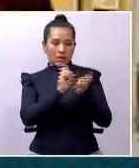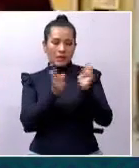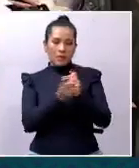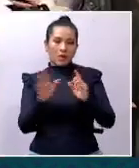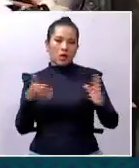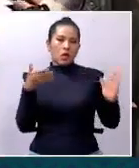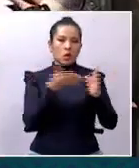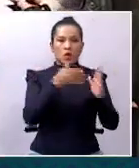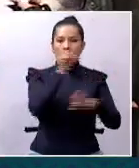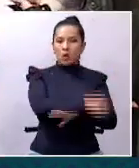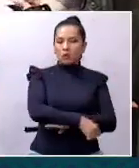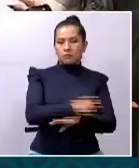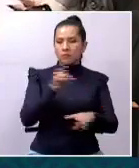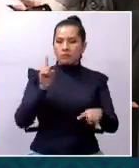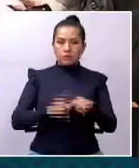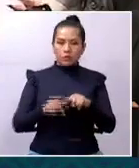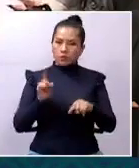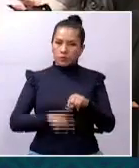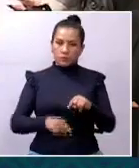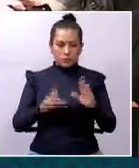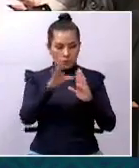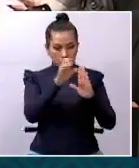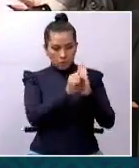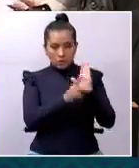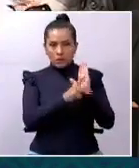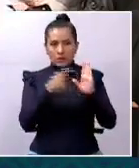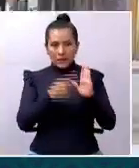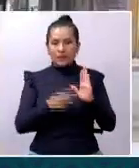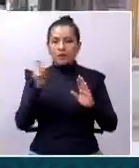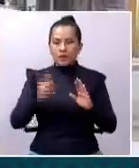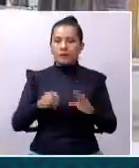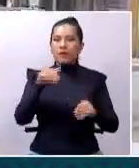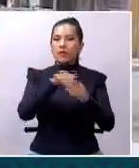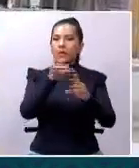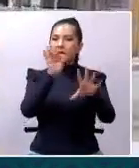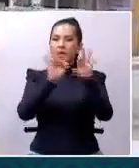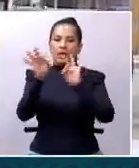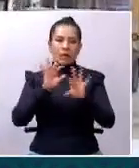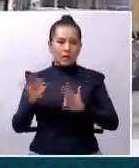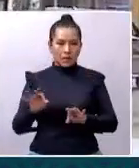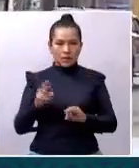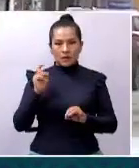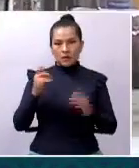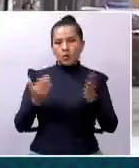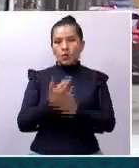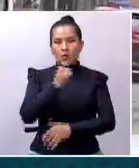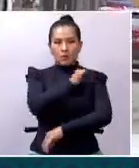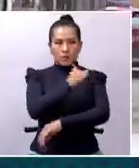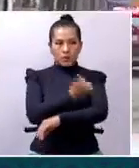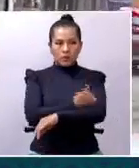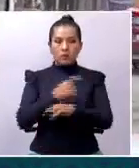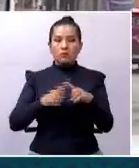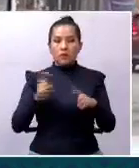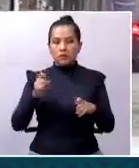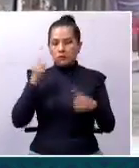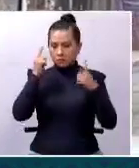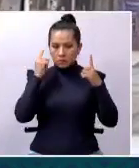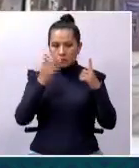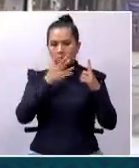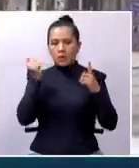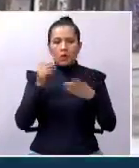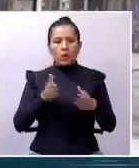dice elegir a magistrados y se tiene que elegir, solo que hay que ver el mejor camino. Y lo otro